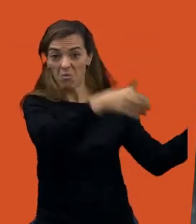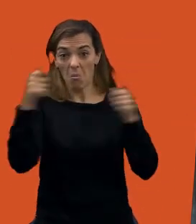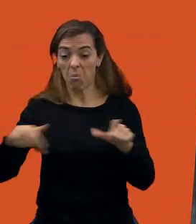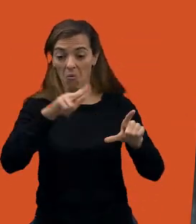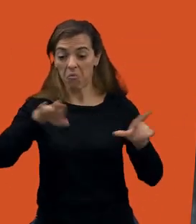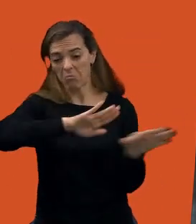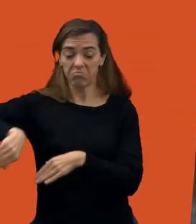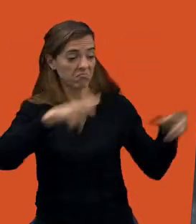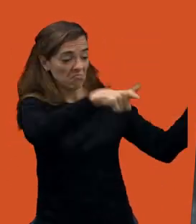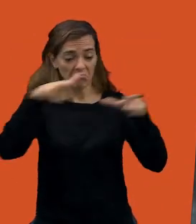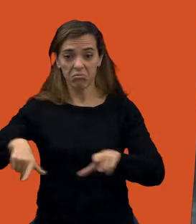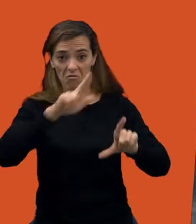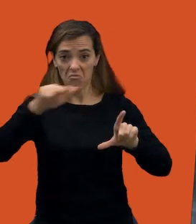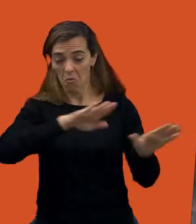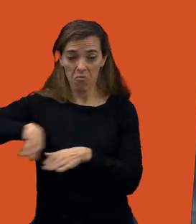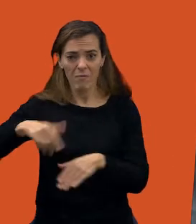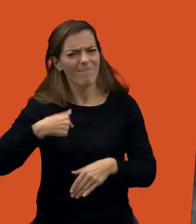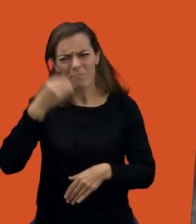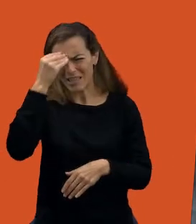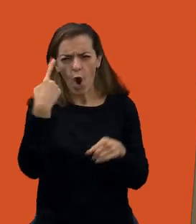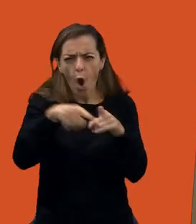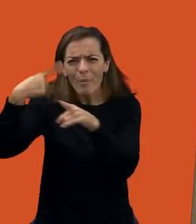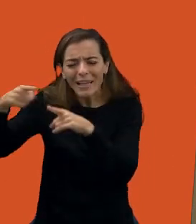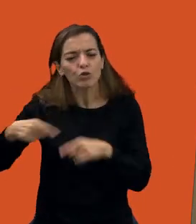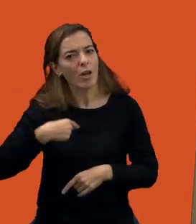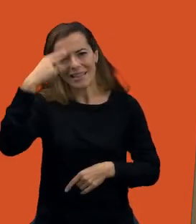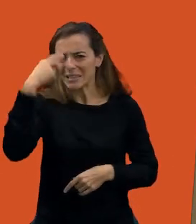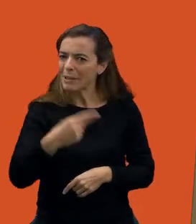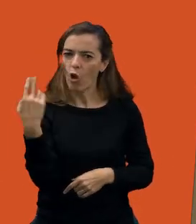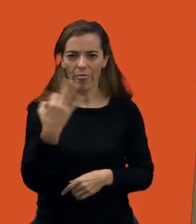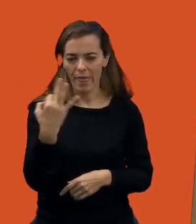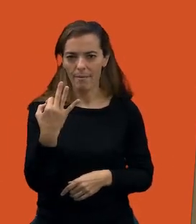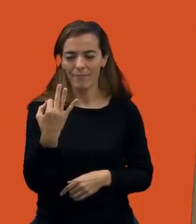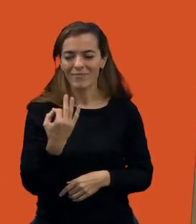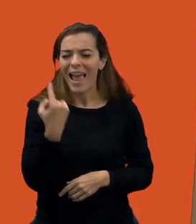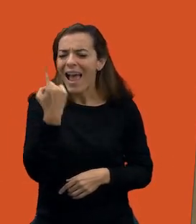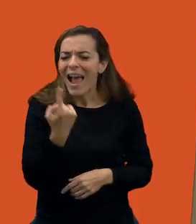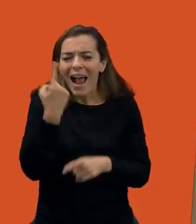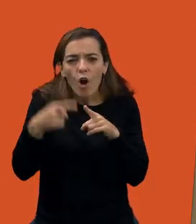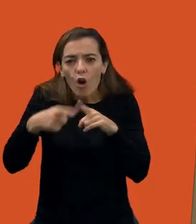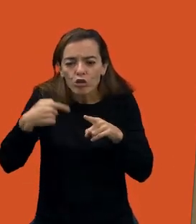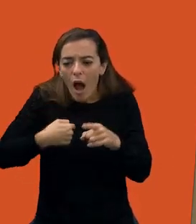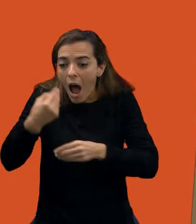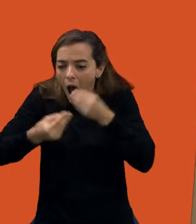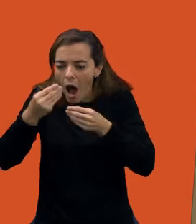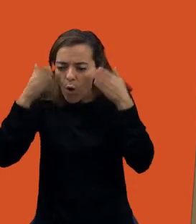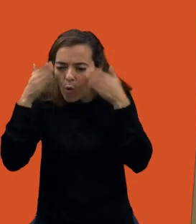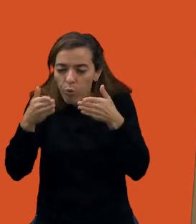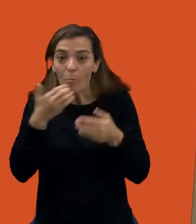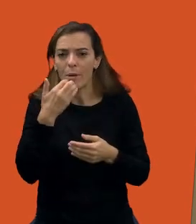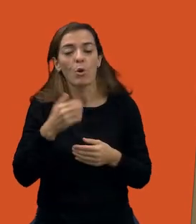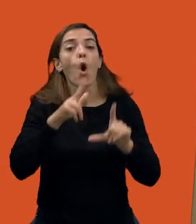luego otro, no sé, y para mí es necesario el respeto a los objetos, el respeto a las cosas y cada cosa que hago, es decir, por ejemplo, yo